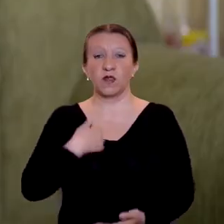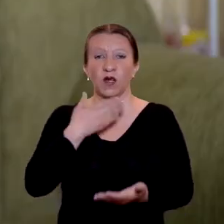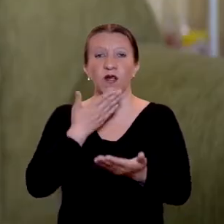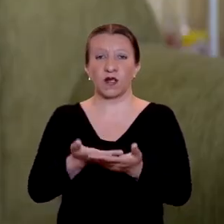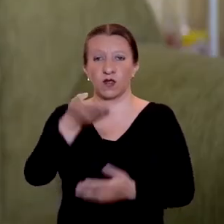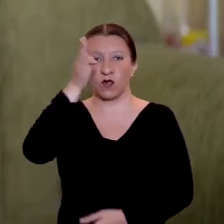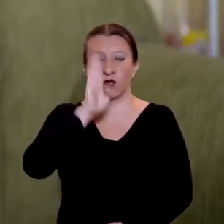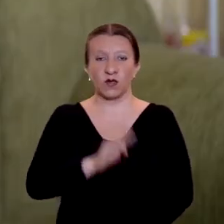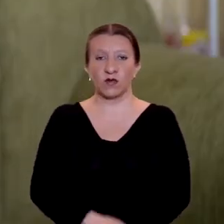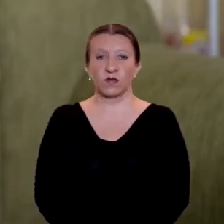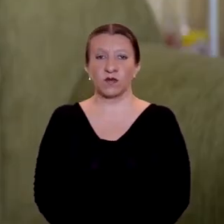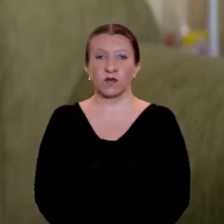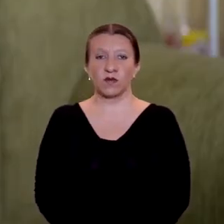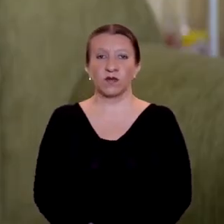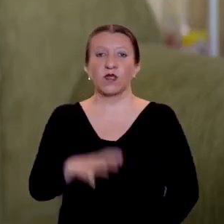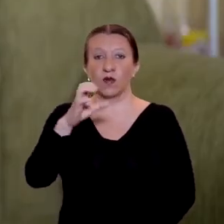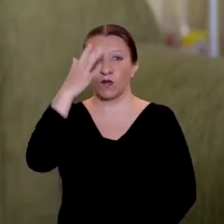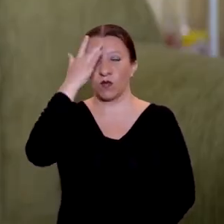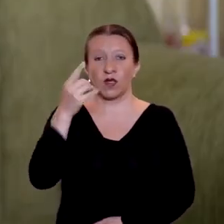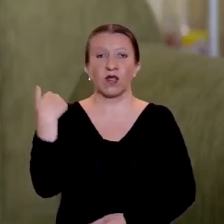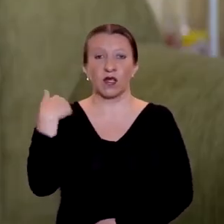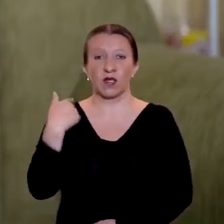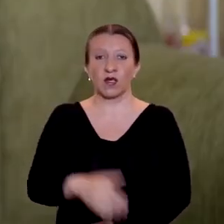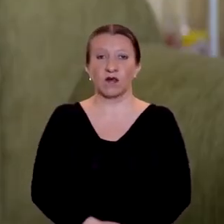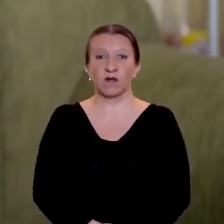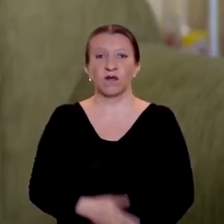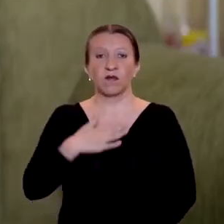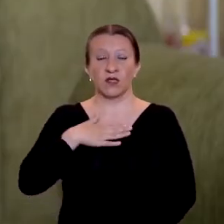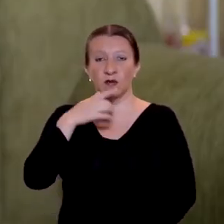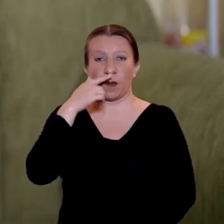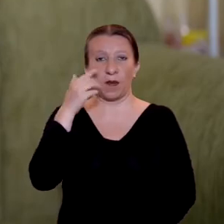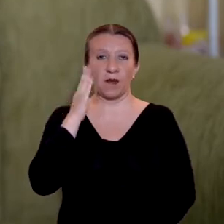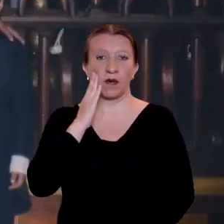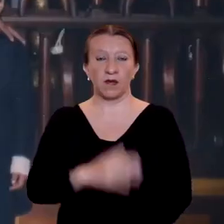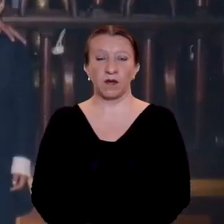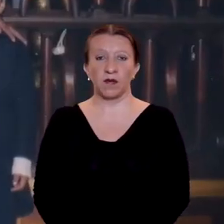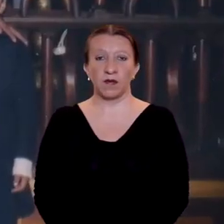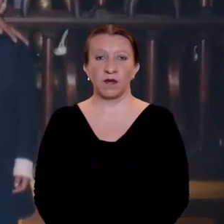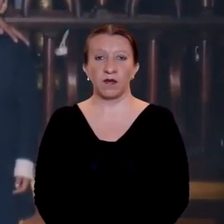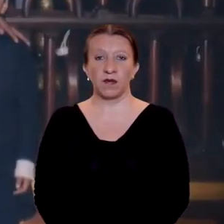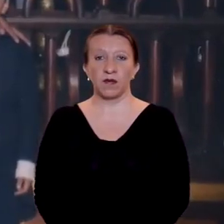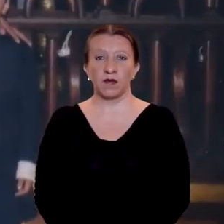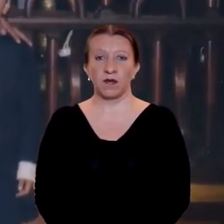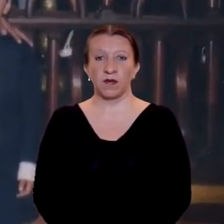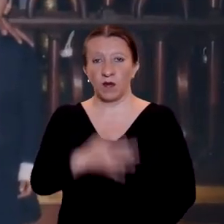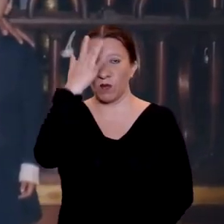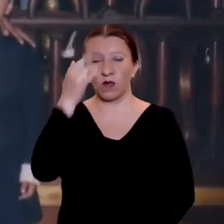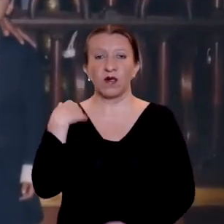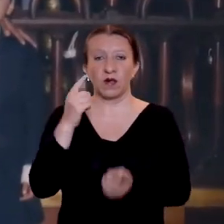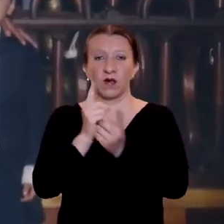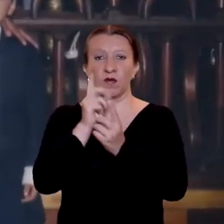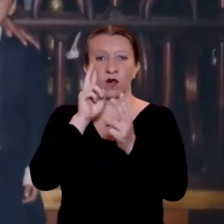Yo le agradezco a Dios, es por tener todavía a mis padres, por